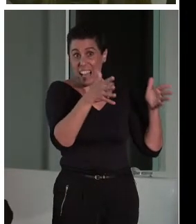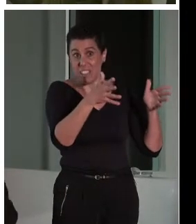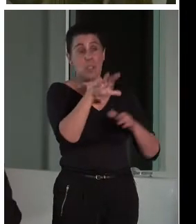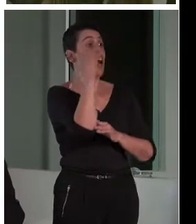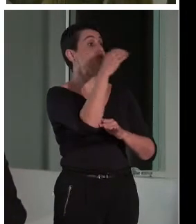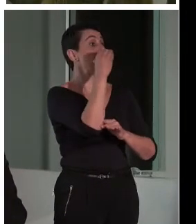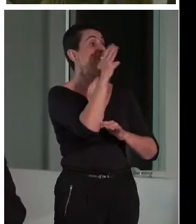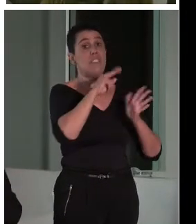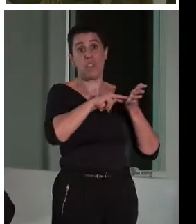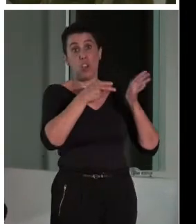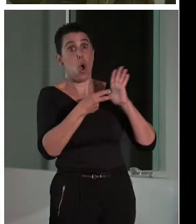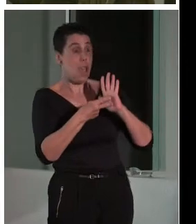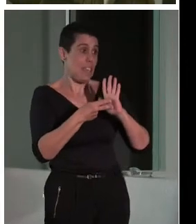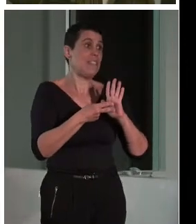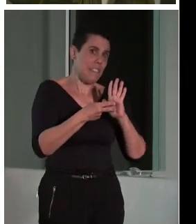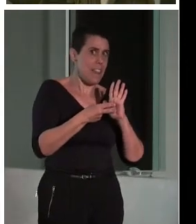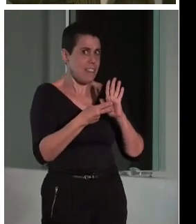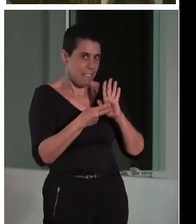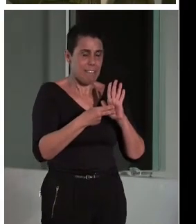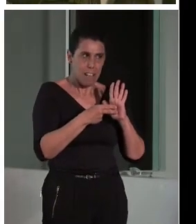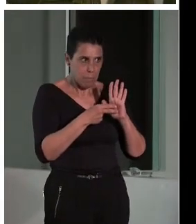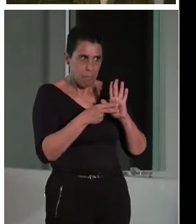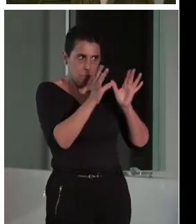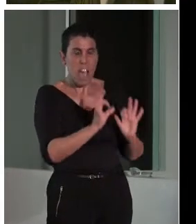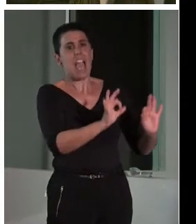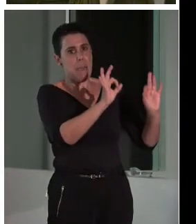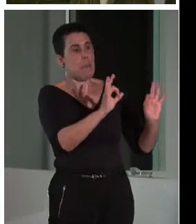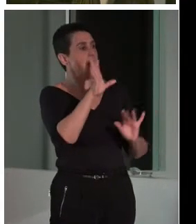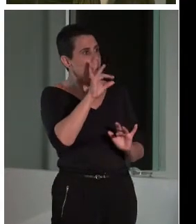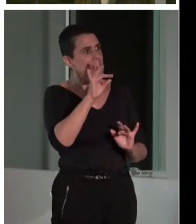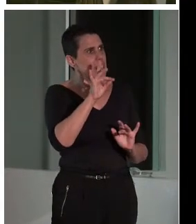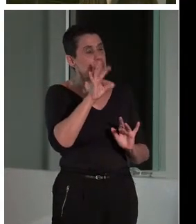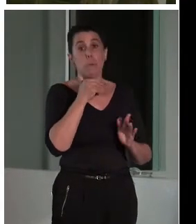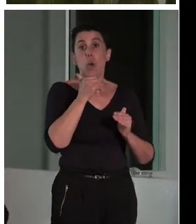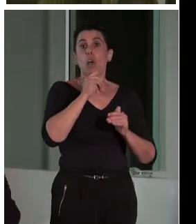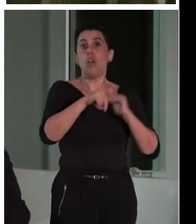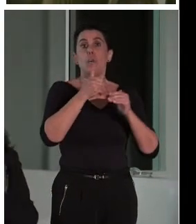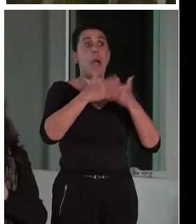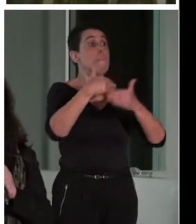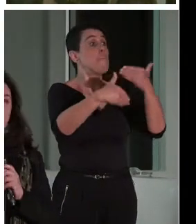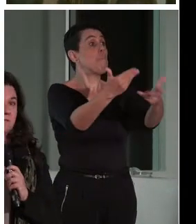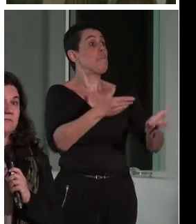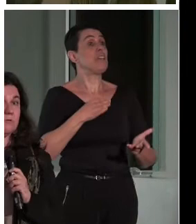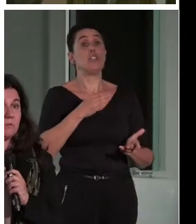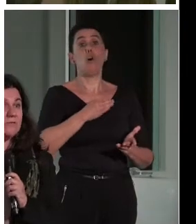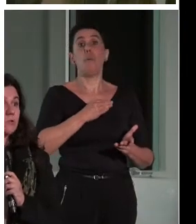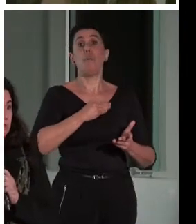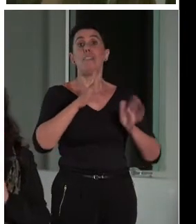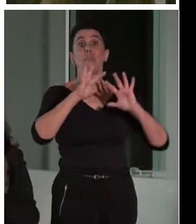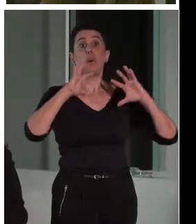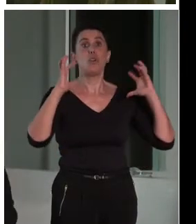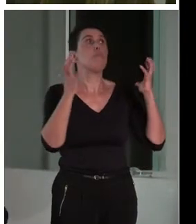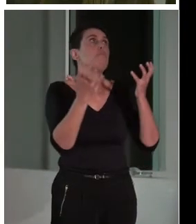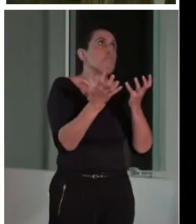el compromiso de ser un poco ojos de unesco en estos sitios y bueno las distintos en el procedimiento de patrimonio mundial que en distintos momentos